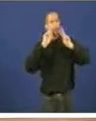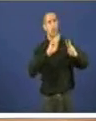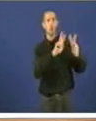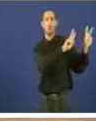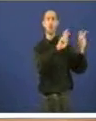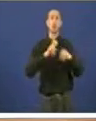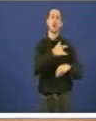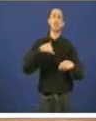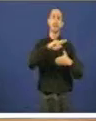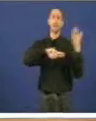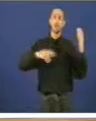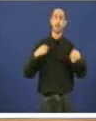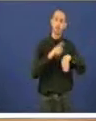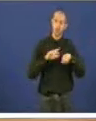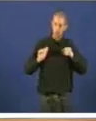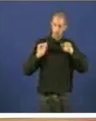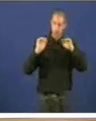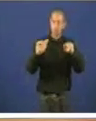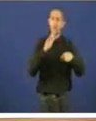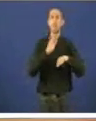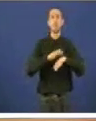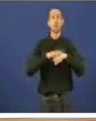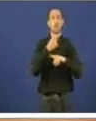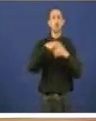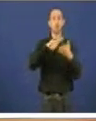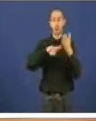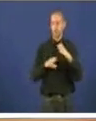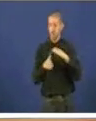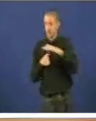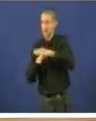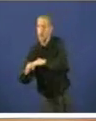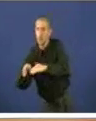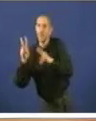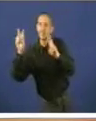e simultáneamente está preocupado porque a Xunta non actúa no Banco Pastor. Señor Emerich,